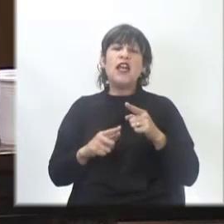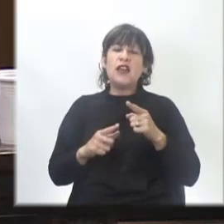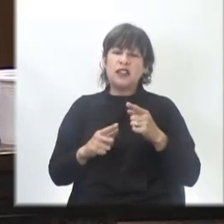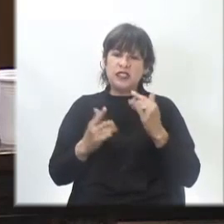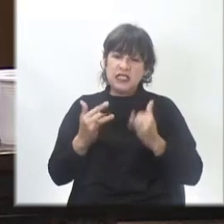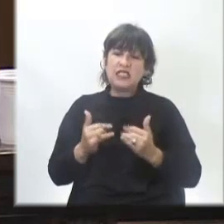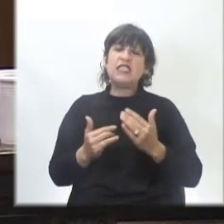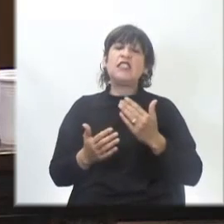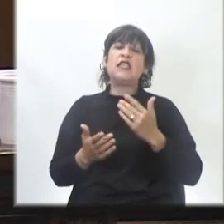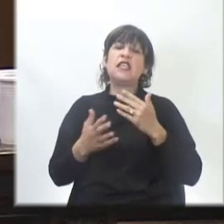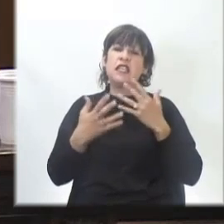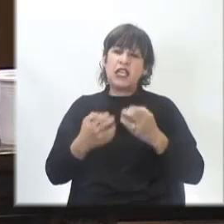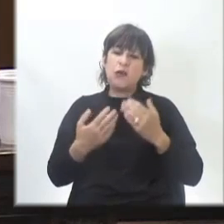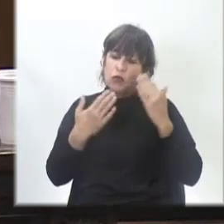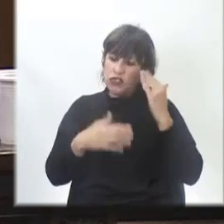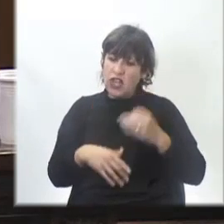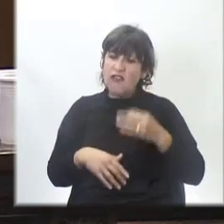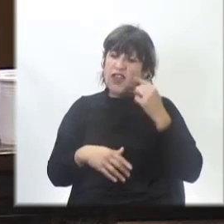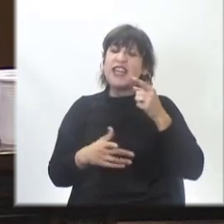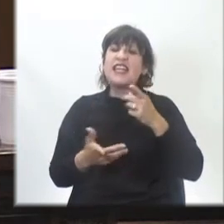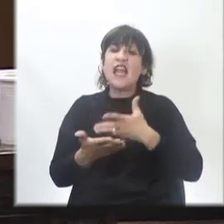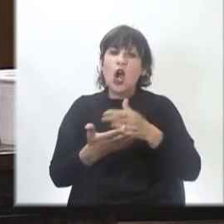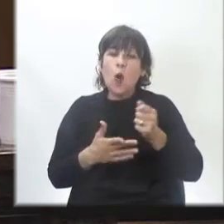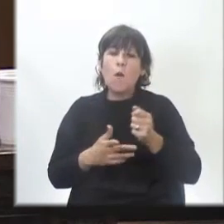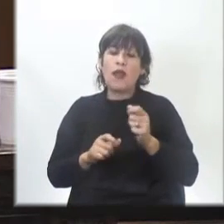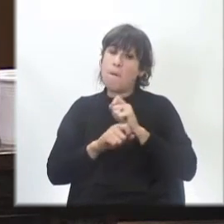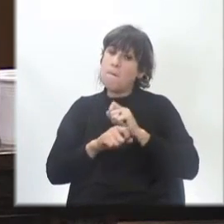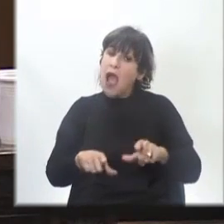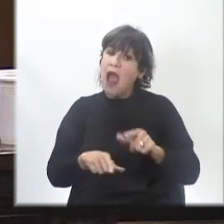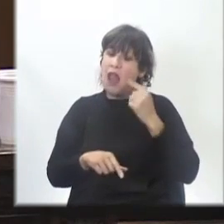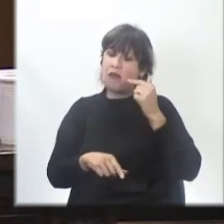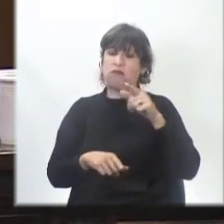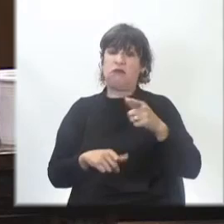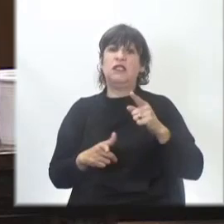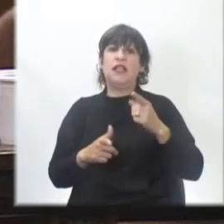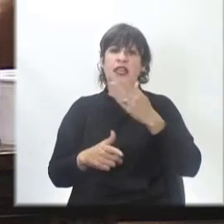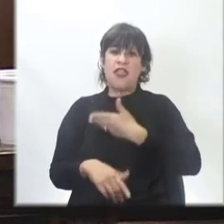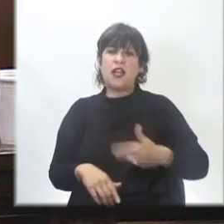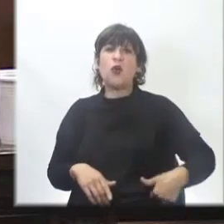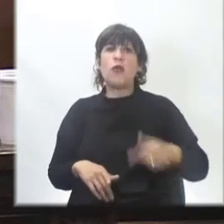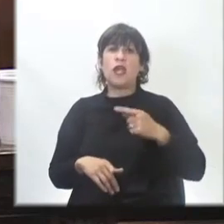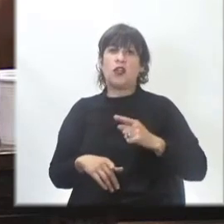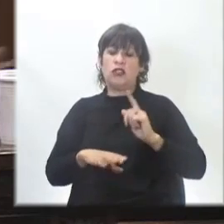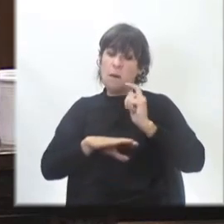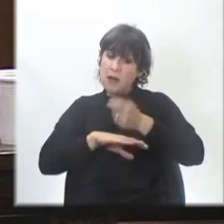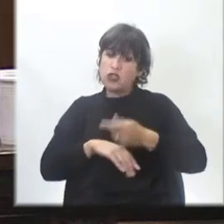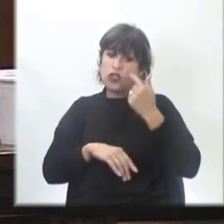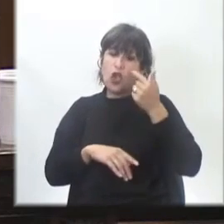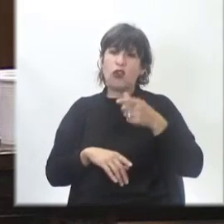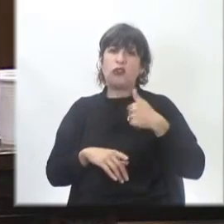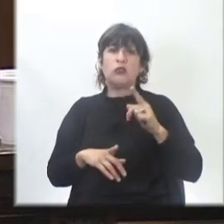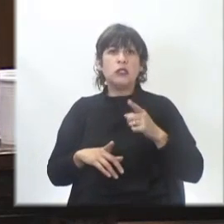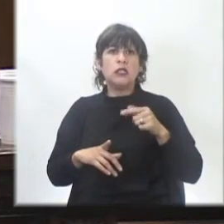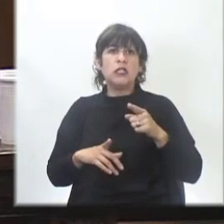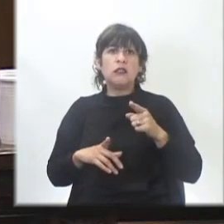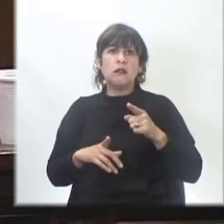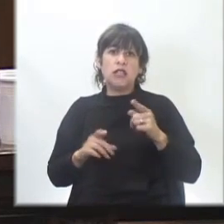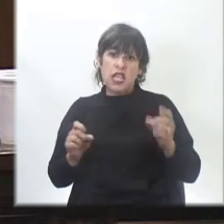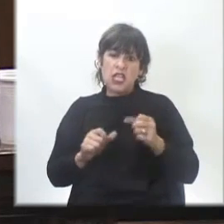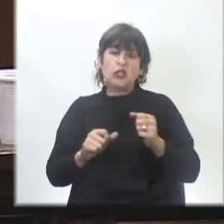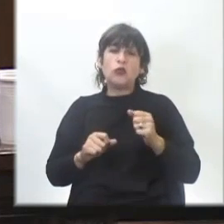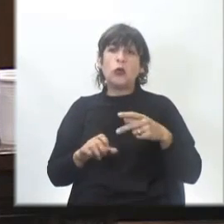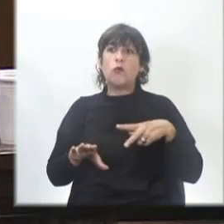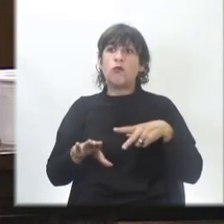esta inversión, esta mala compra del gobierno, generó un congelamiento de rubros